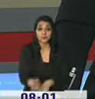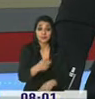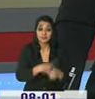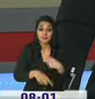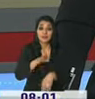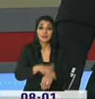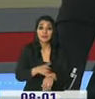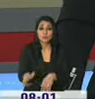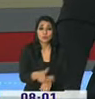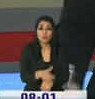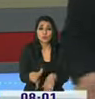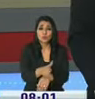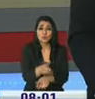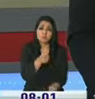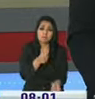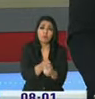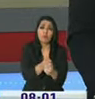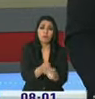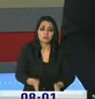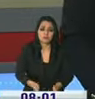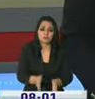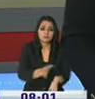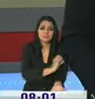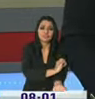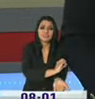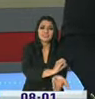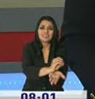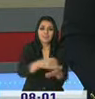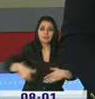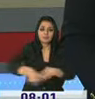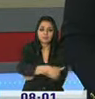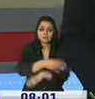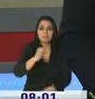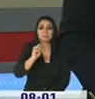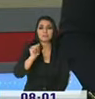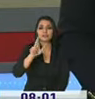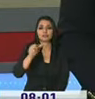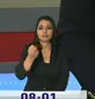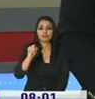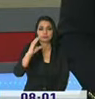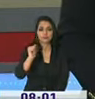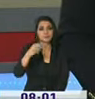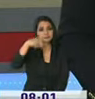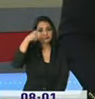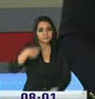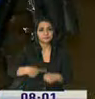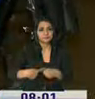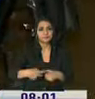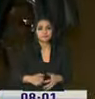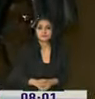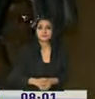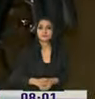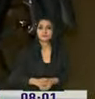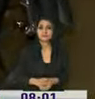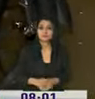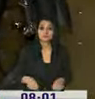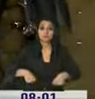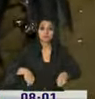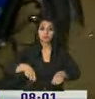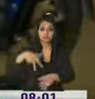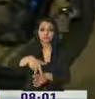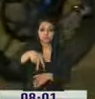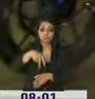de tránsito que ocurrió en la avenida Mariscal Sucre y Mañosca. Esto es al norte de Quito. En esta motocicleta viajaban